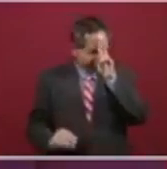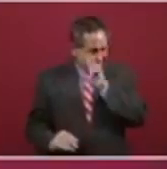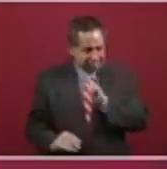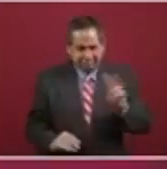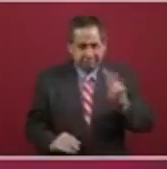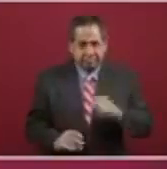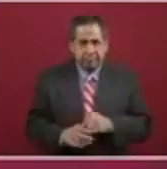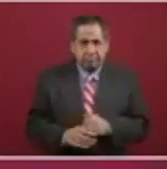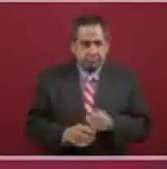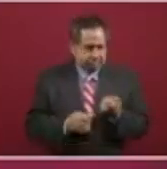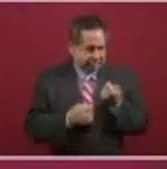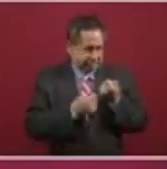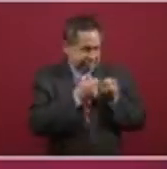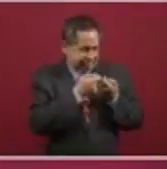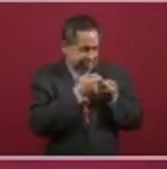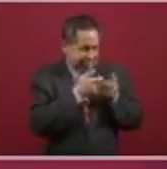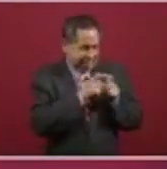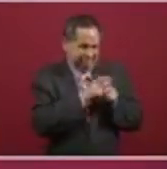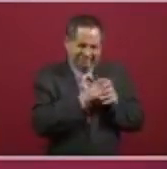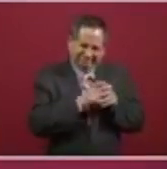Unos pocos tienen